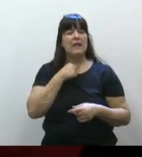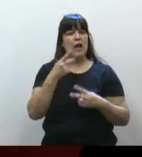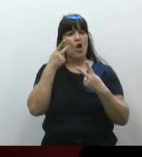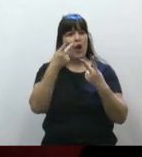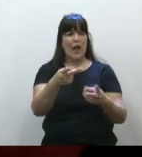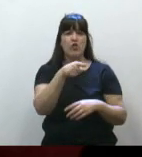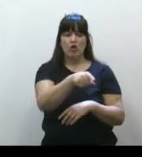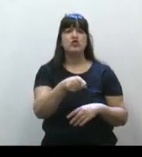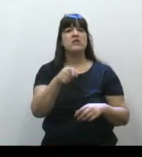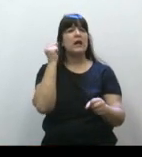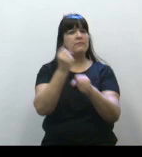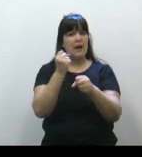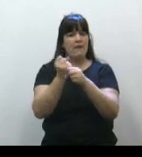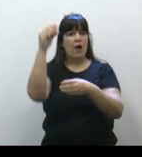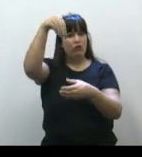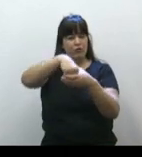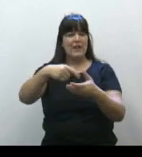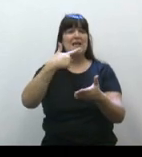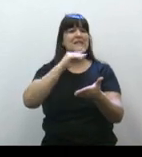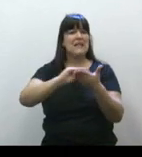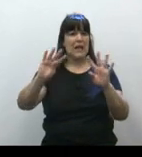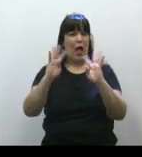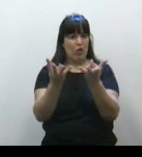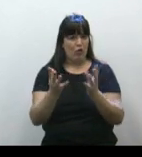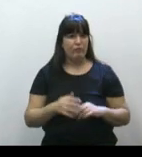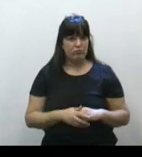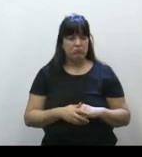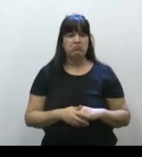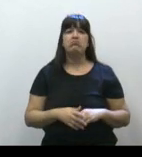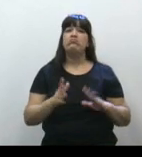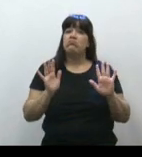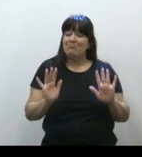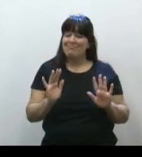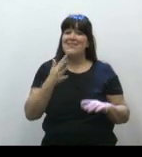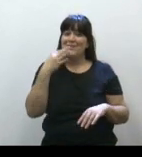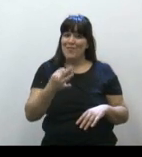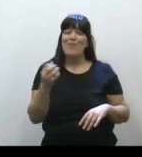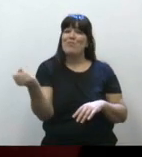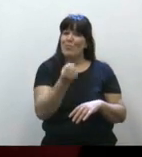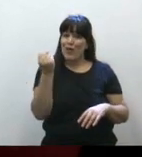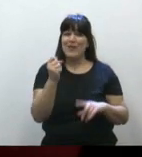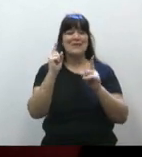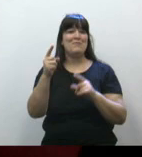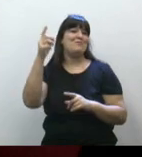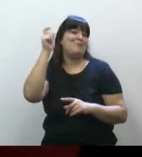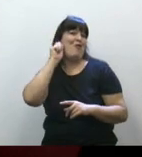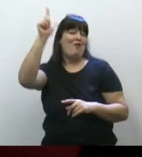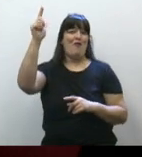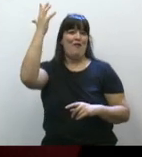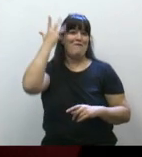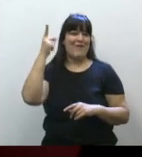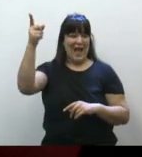tarea del senado hubiera sido bueno hubiera sido importante como lo logró francia